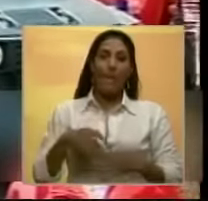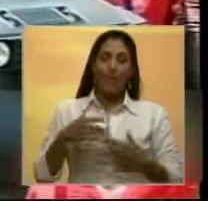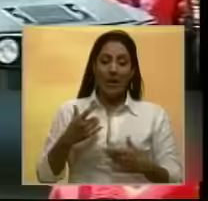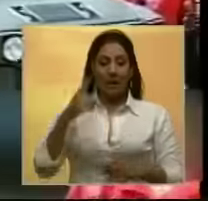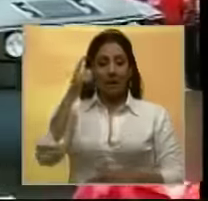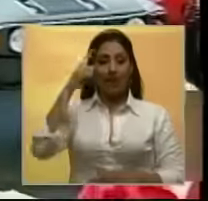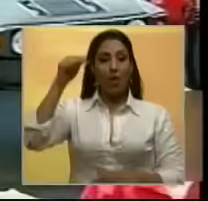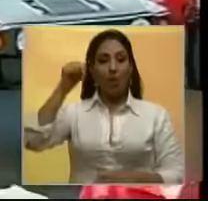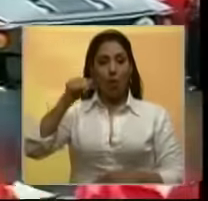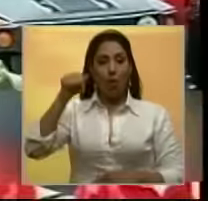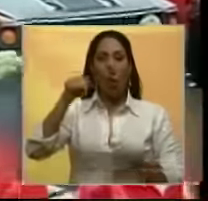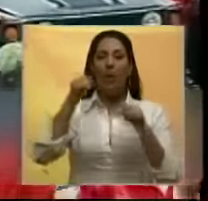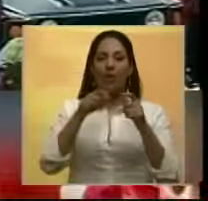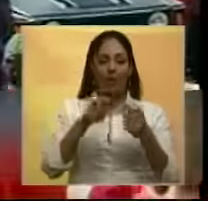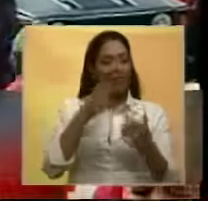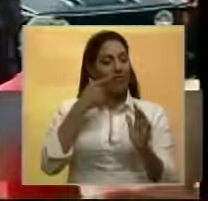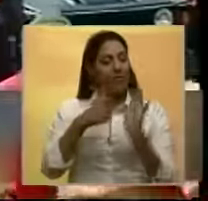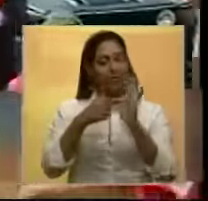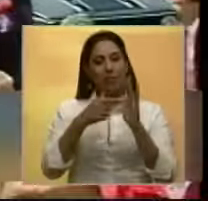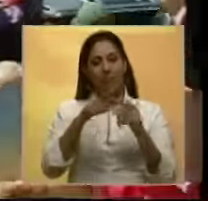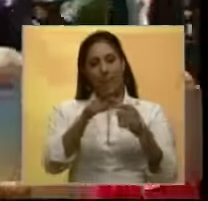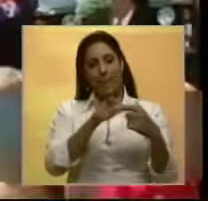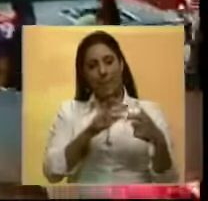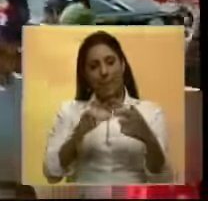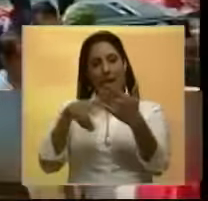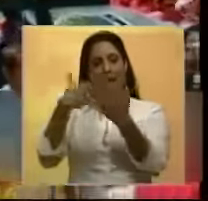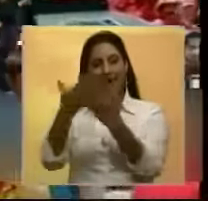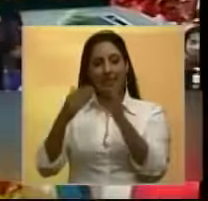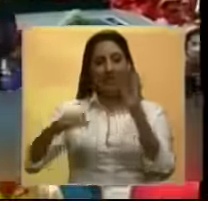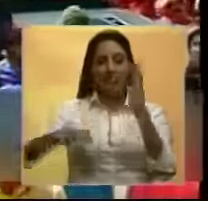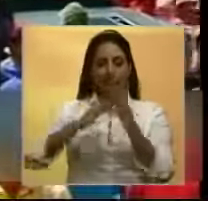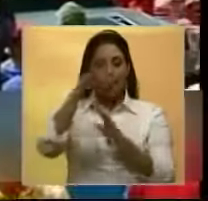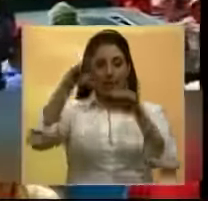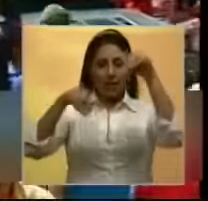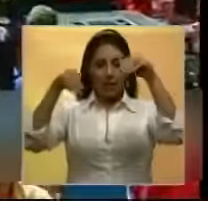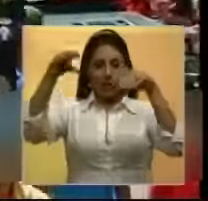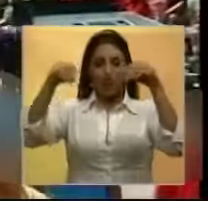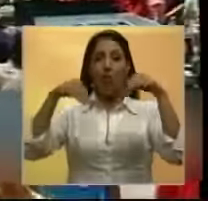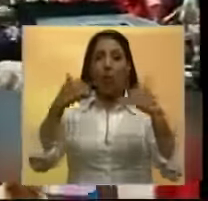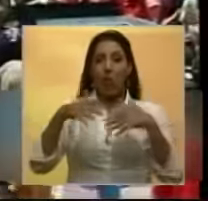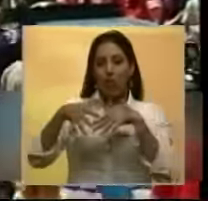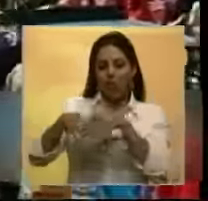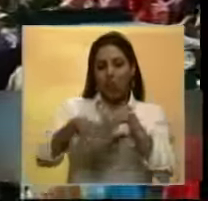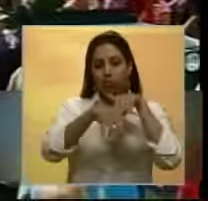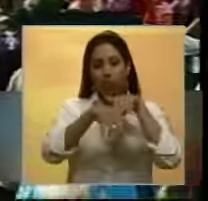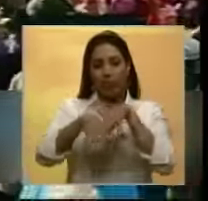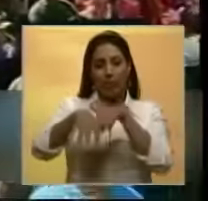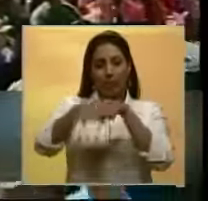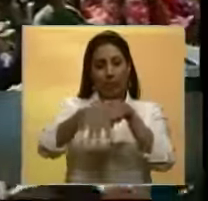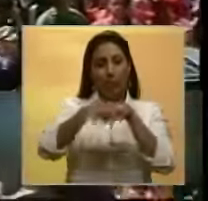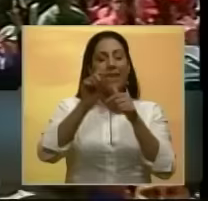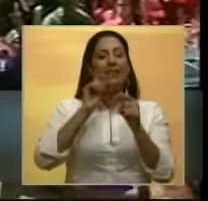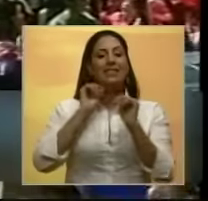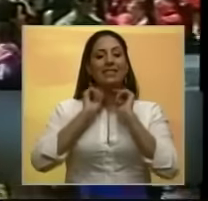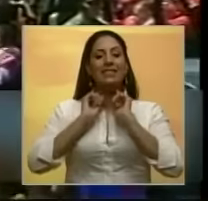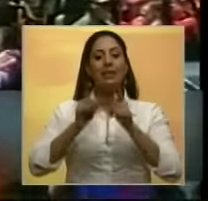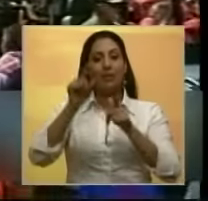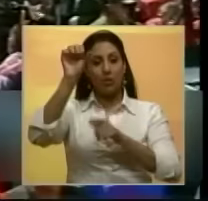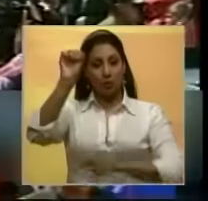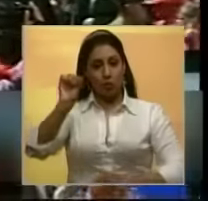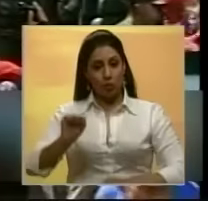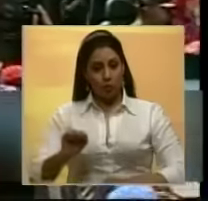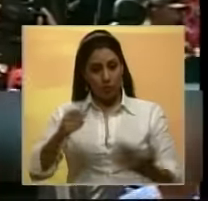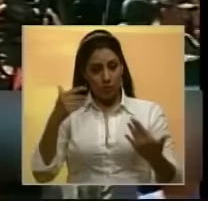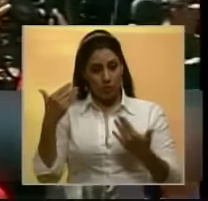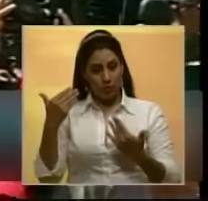el día de hoy será exaltado al Panteón Nacional. Una movilización que ha iniciado en el Cementerio General del Sur y